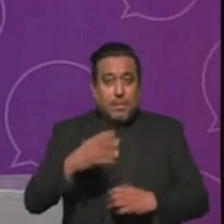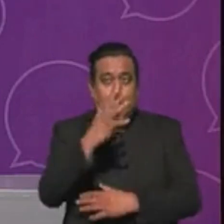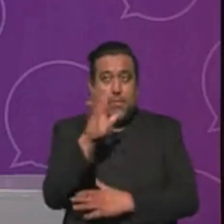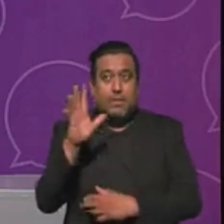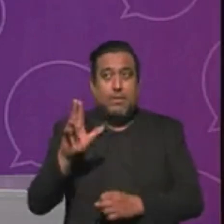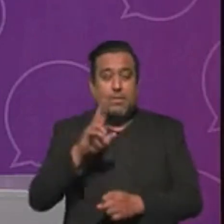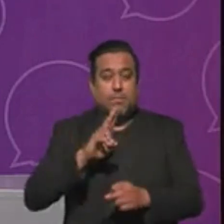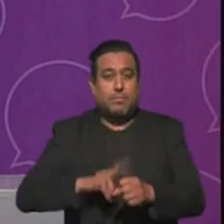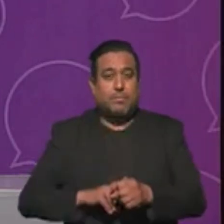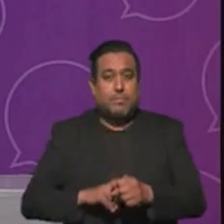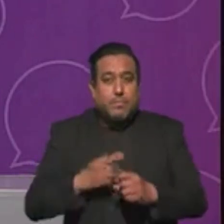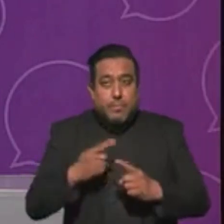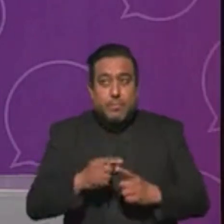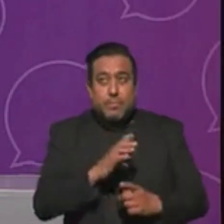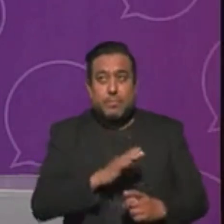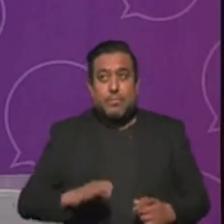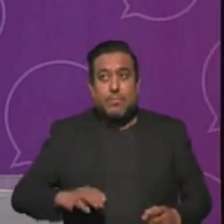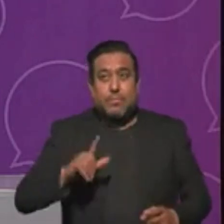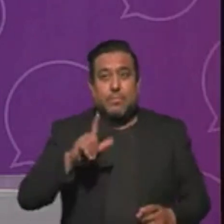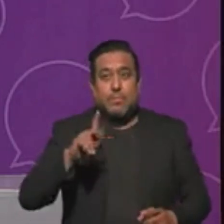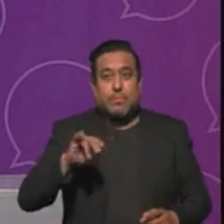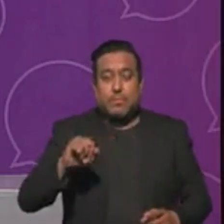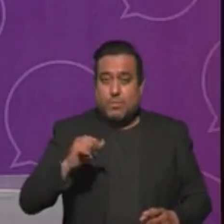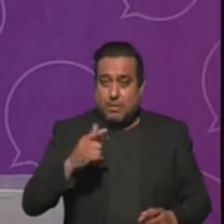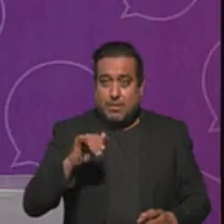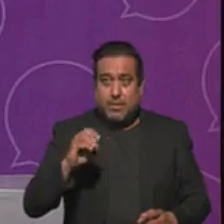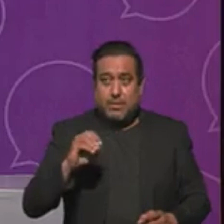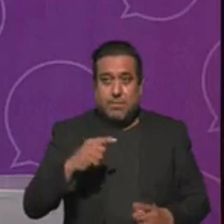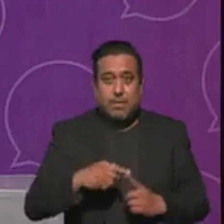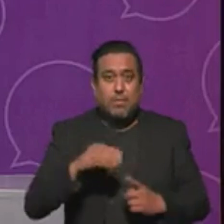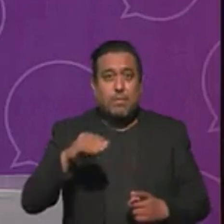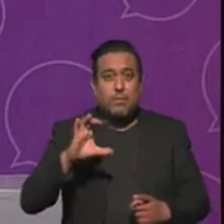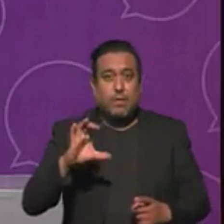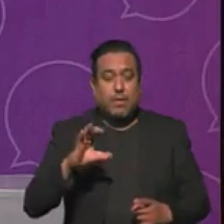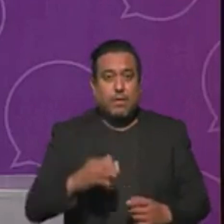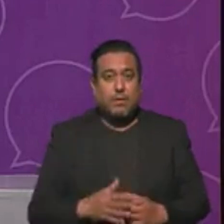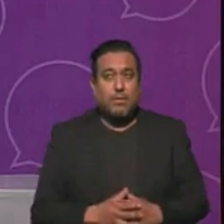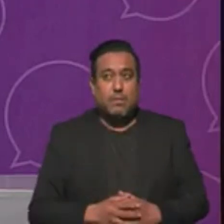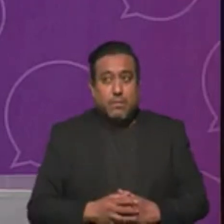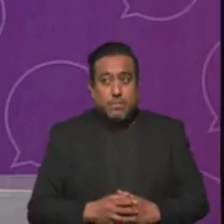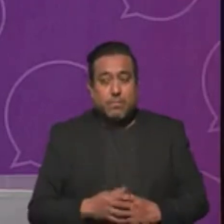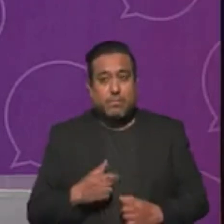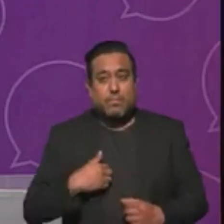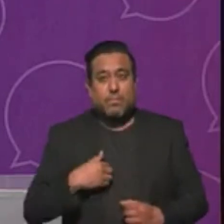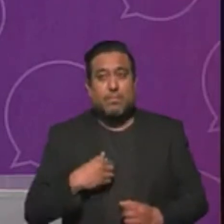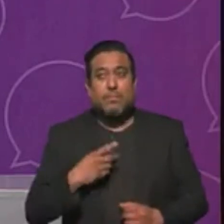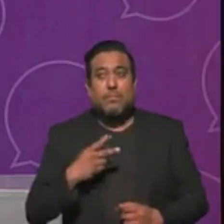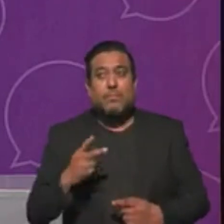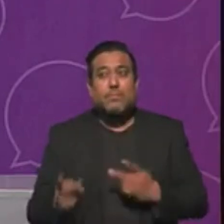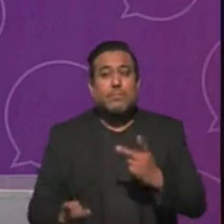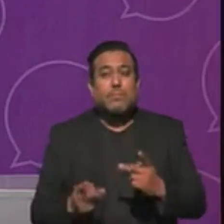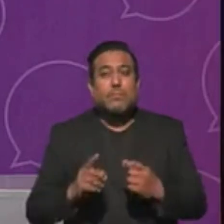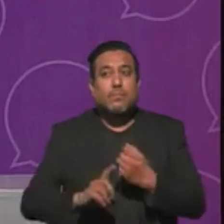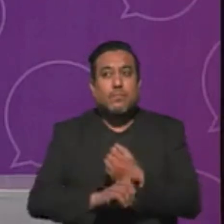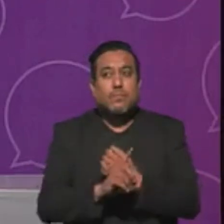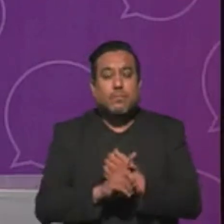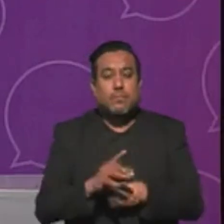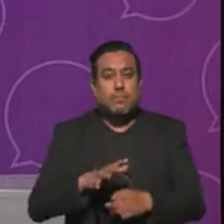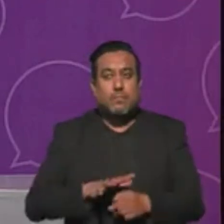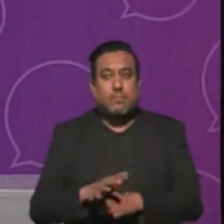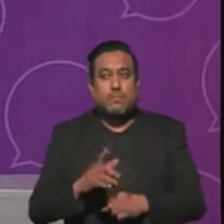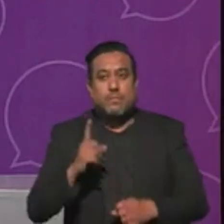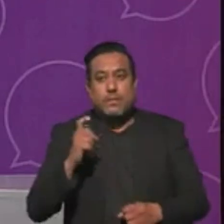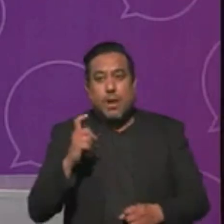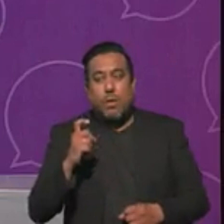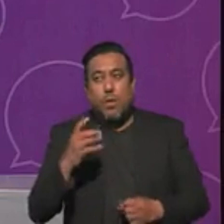vamos a dar inicio con el candidato Luis Guillermo Ortiz Alva de movimiento ciudadano La pregunta es con respecto a la problemática de la escasez